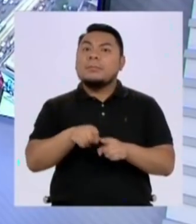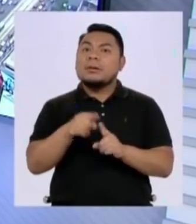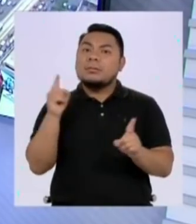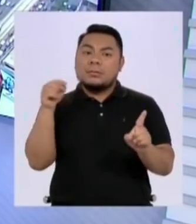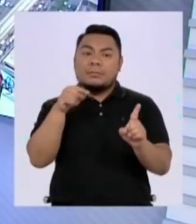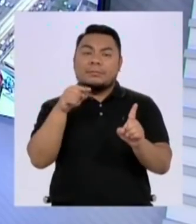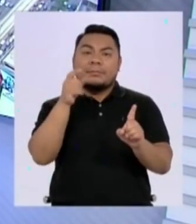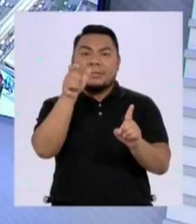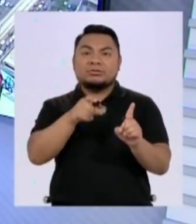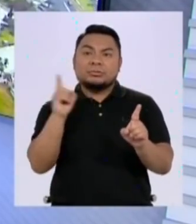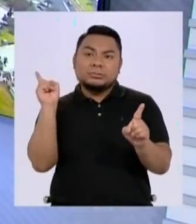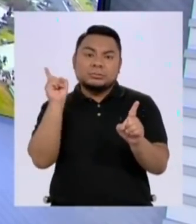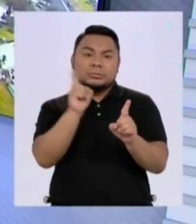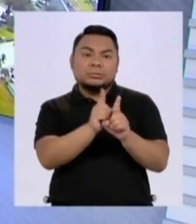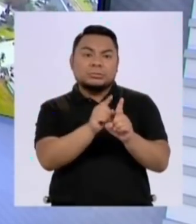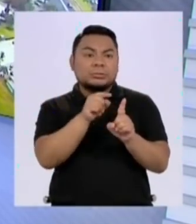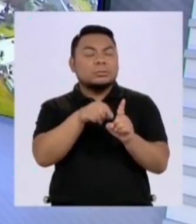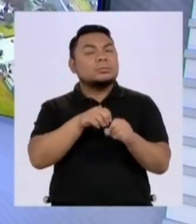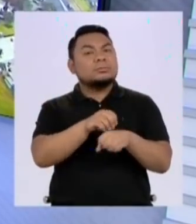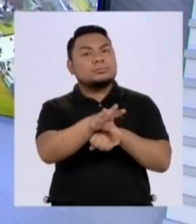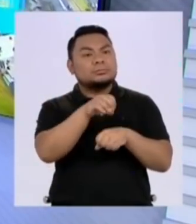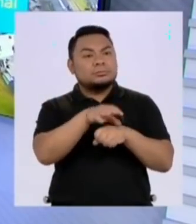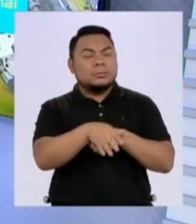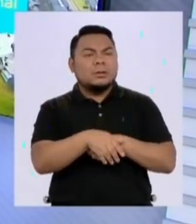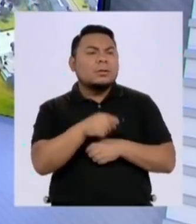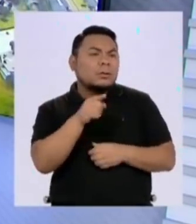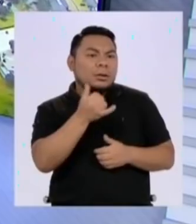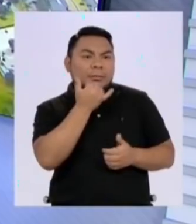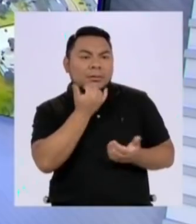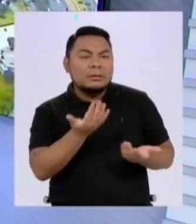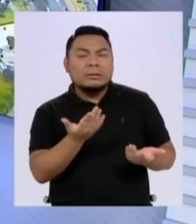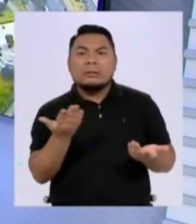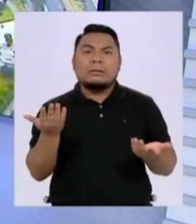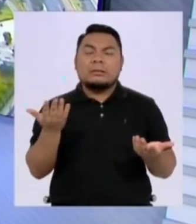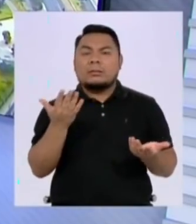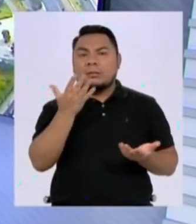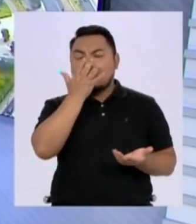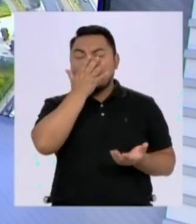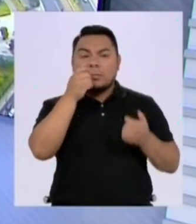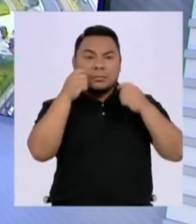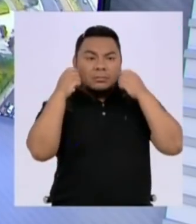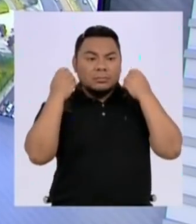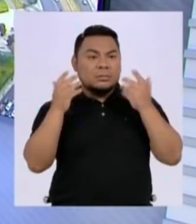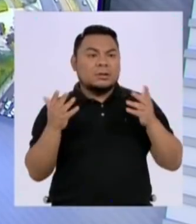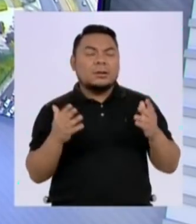que al ir por las calles no tienen, por ejemplo, el cuidado de la mascarilla,